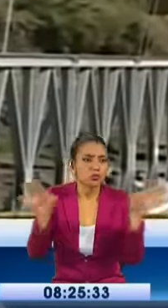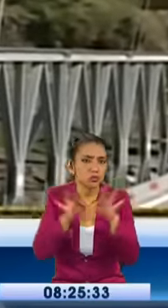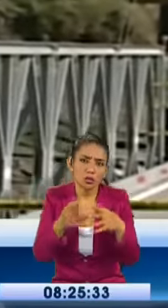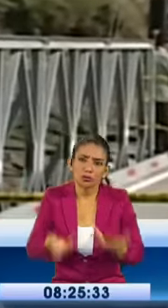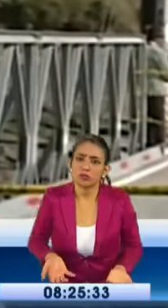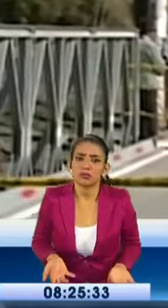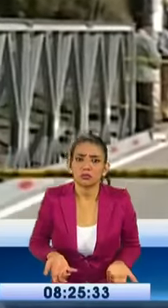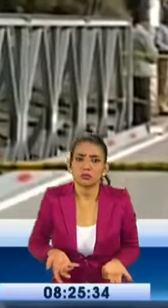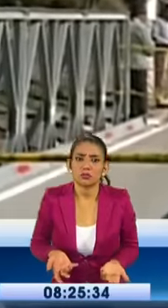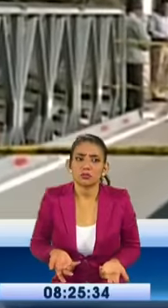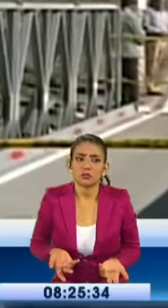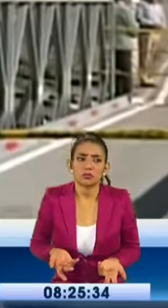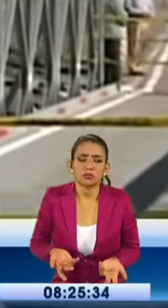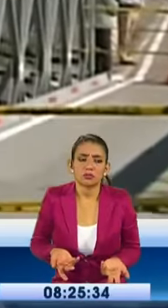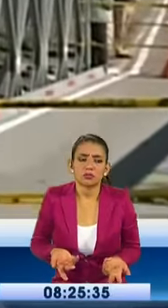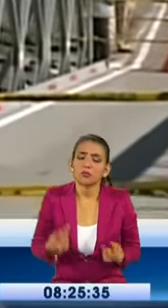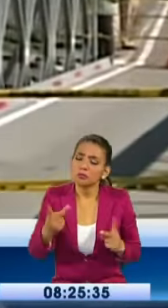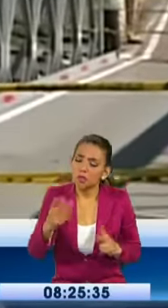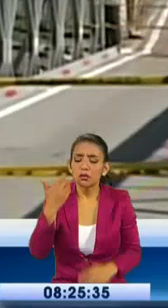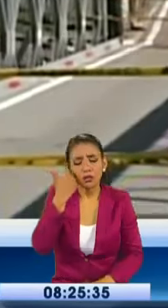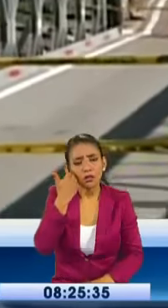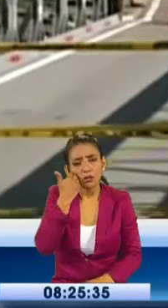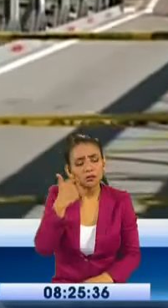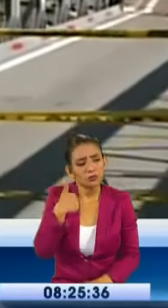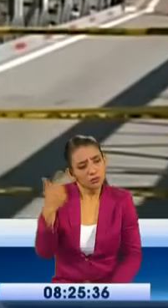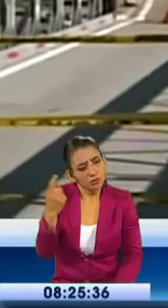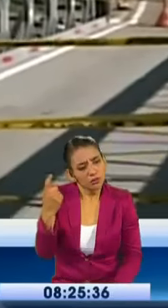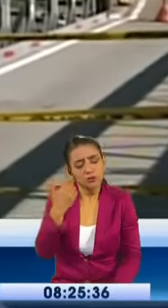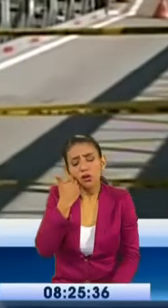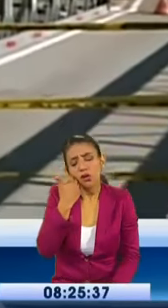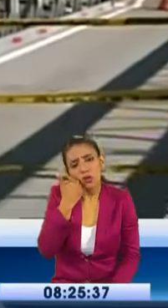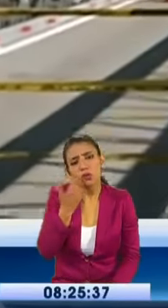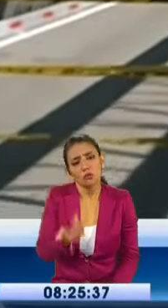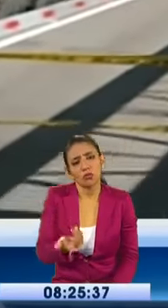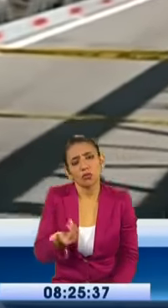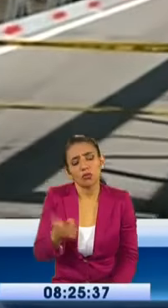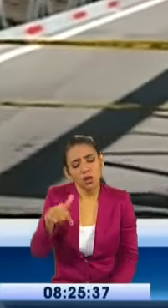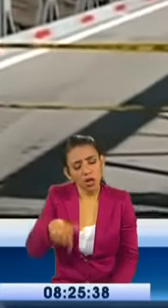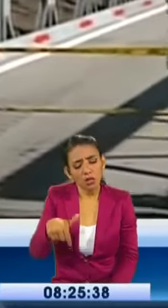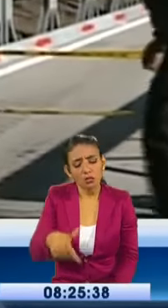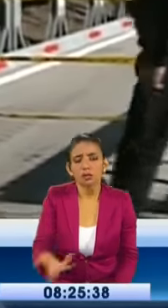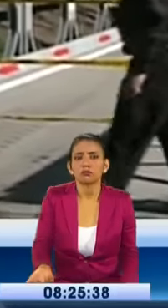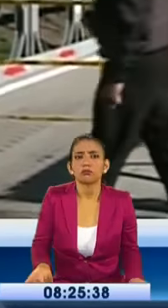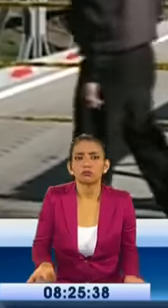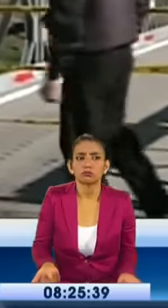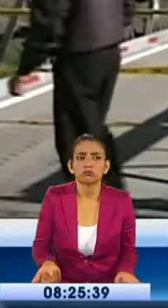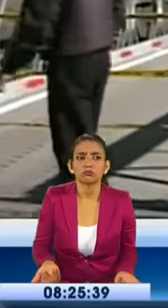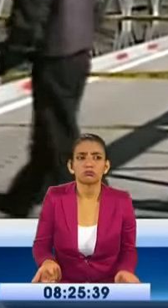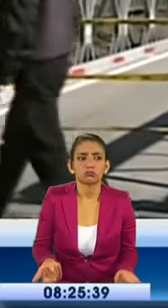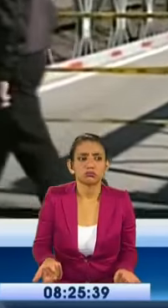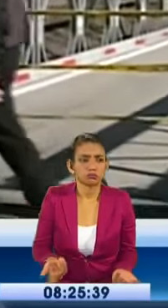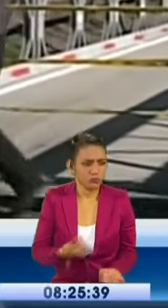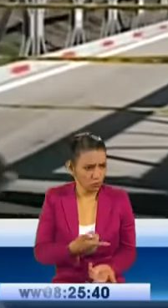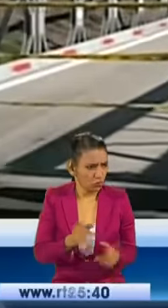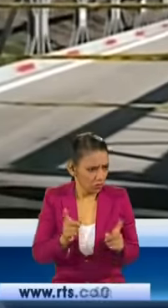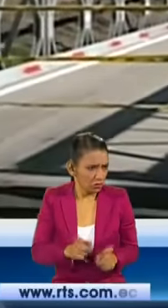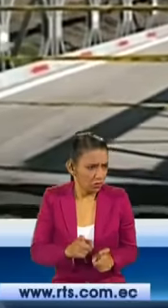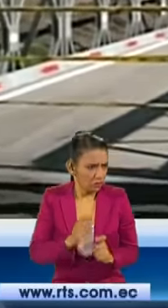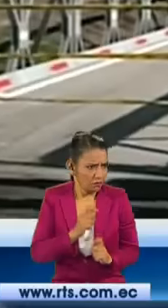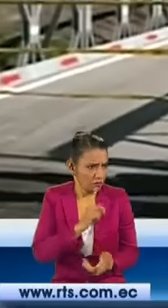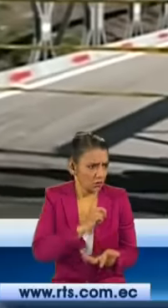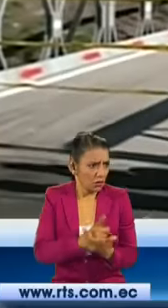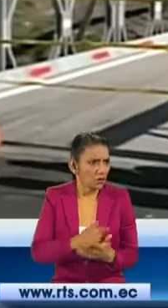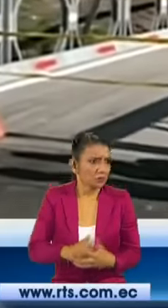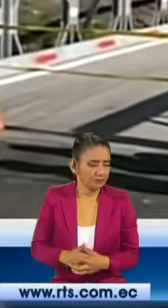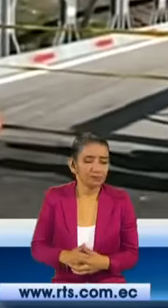comodidad que nosotros deseamos tener como personas Que se merecen, por supuesto, vecino.